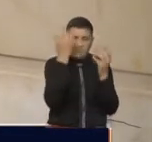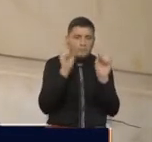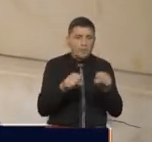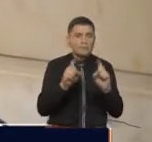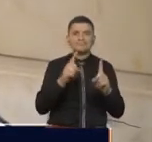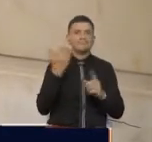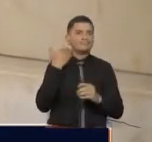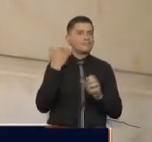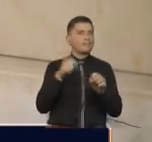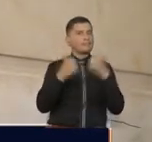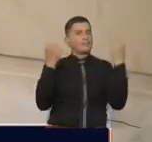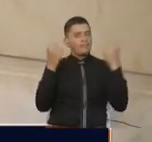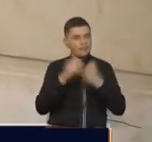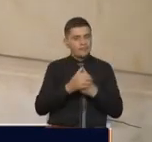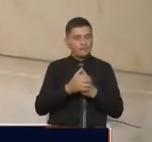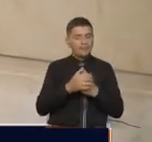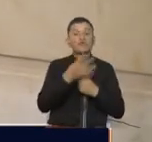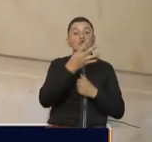450 mil personas,